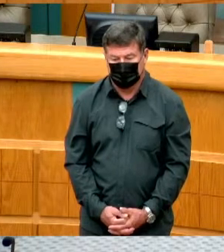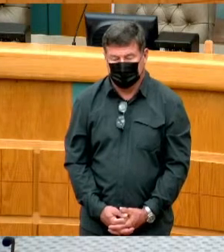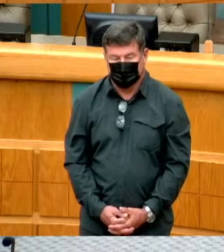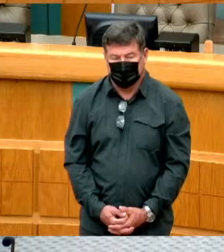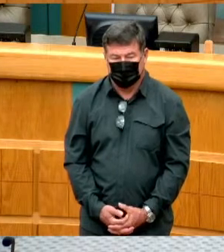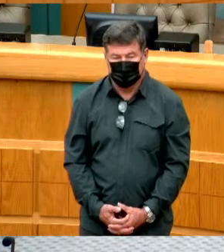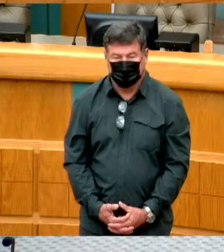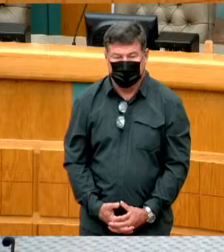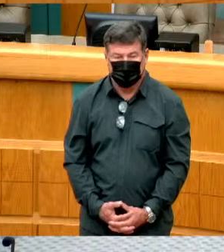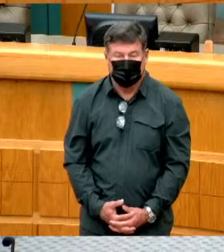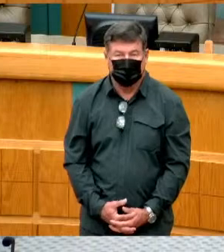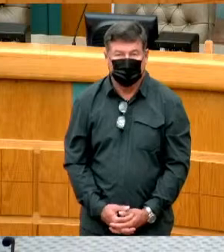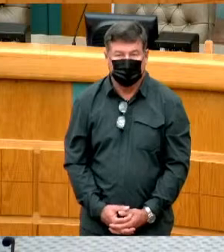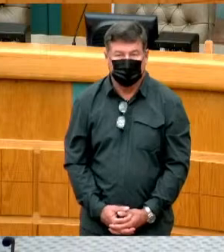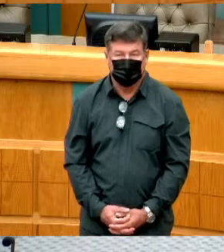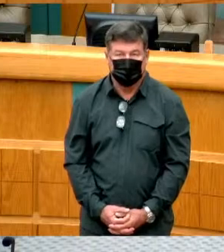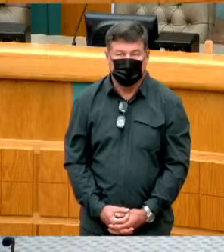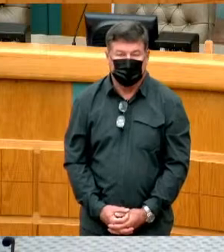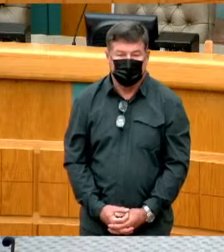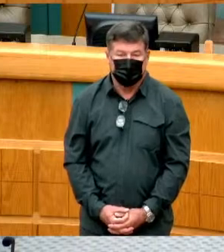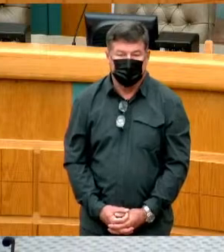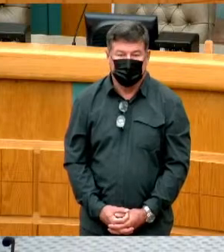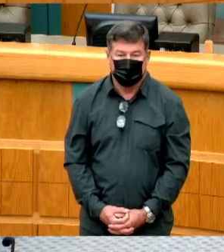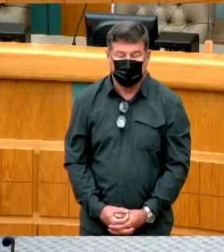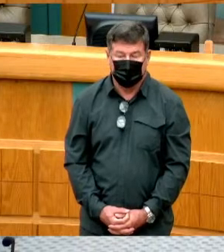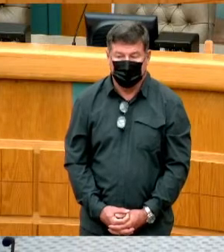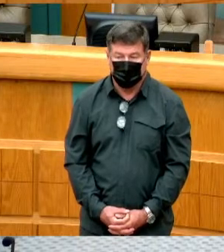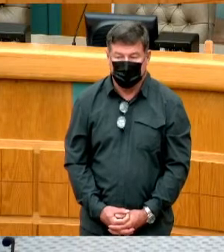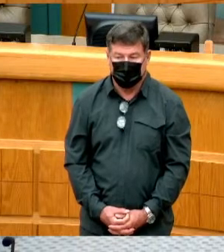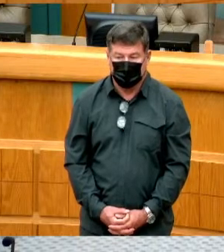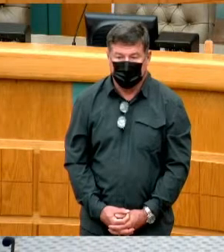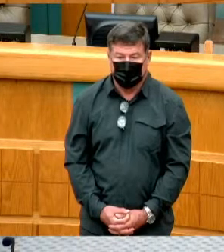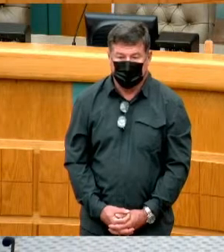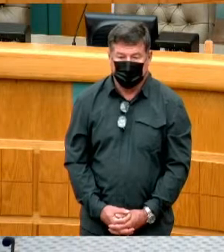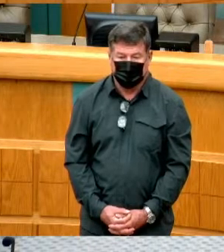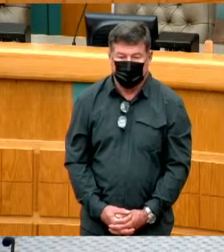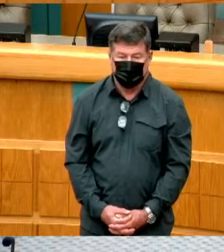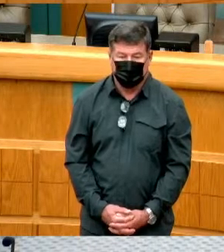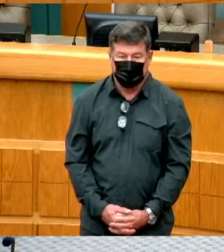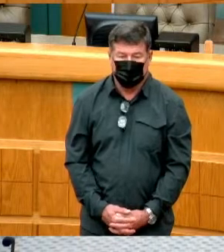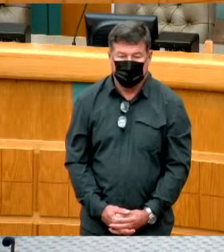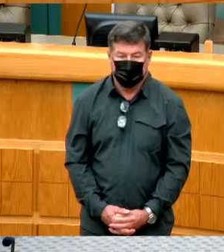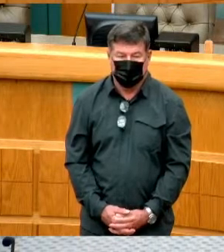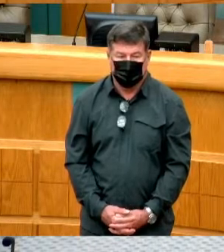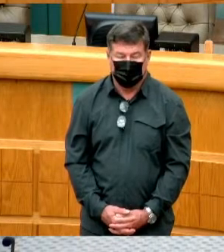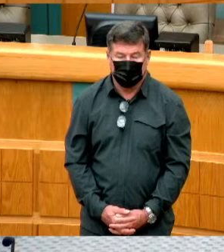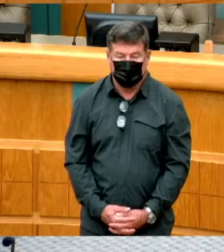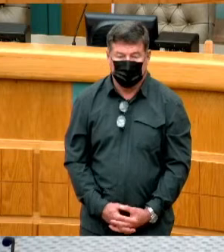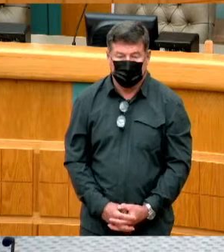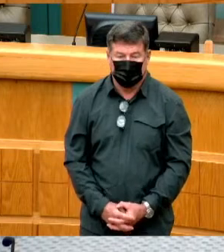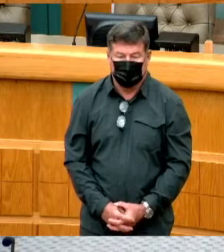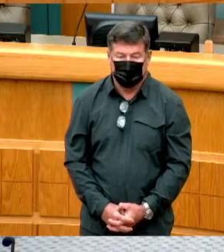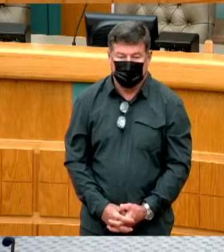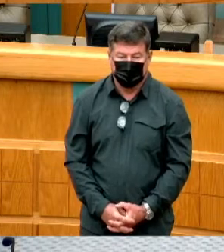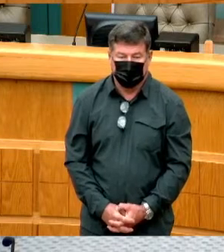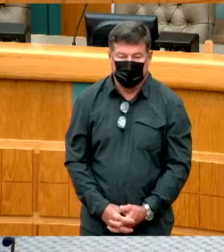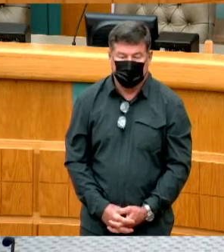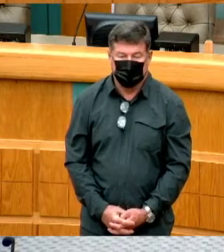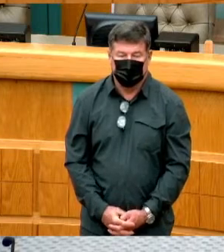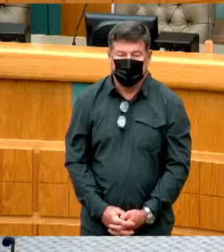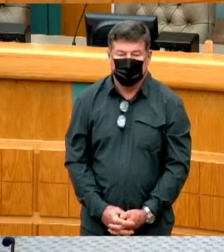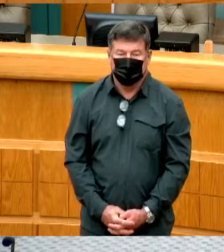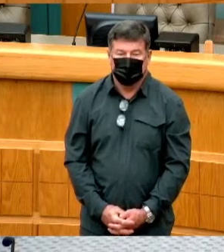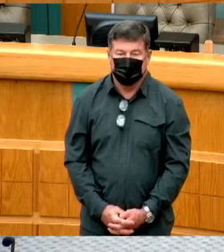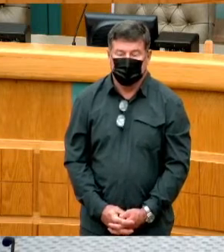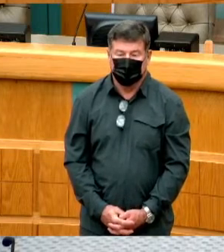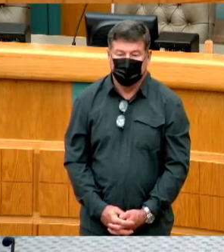que llevan a cabo el programa SOS para inmunizar a los residentes que están confinados en sus hogares. Estoy orgullosa de todos los demás que distribuyen las vacunas en